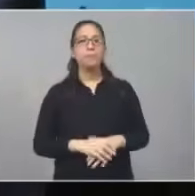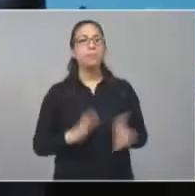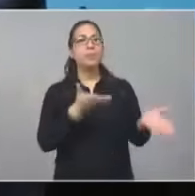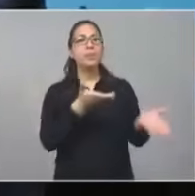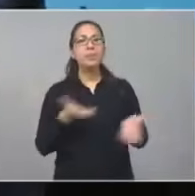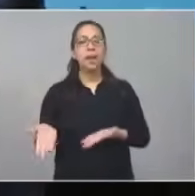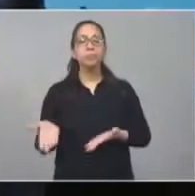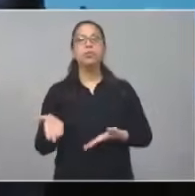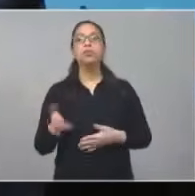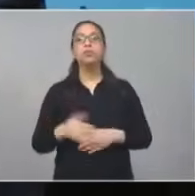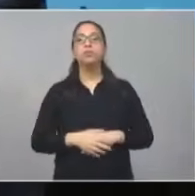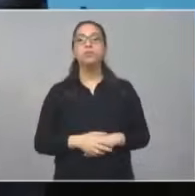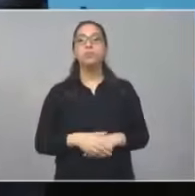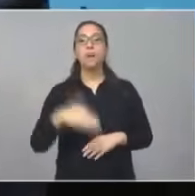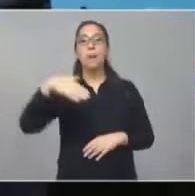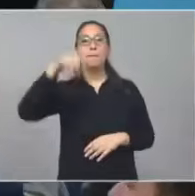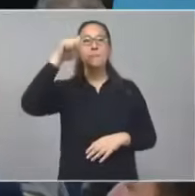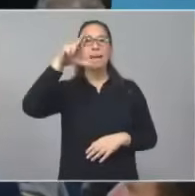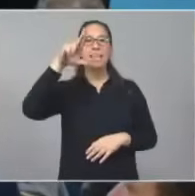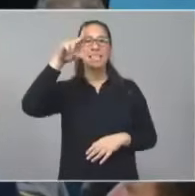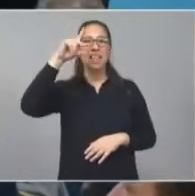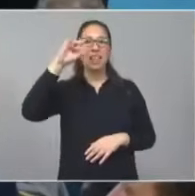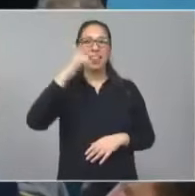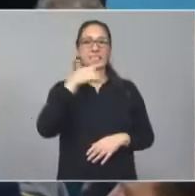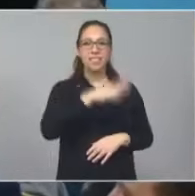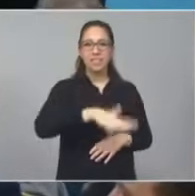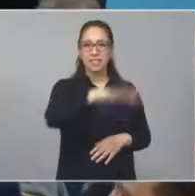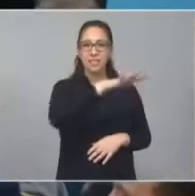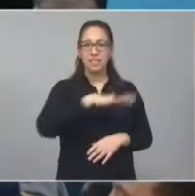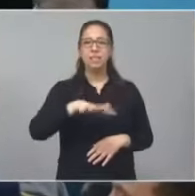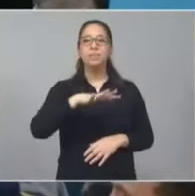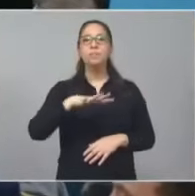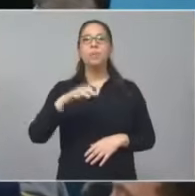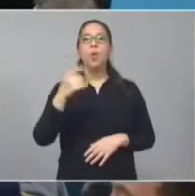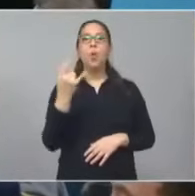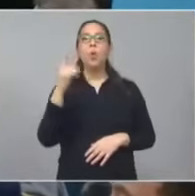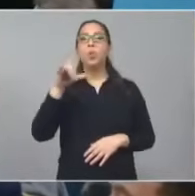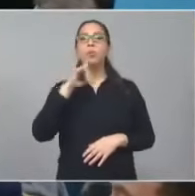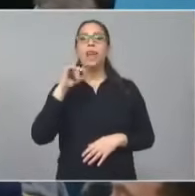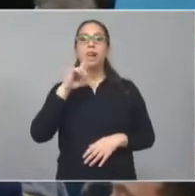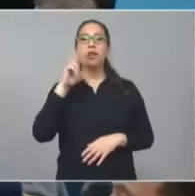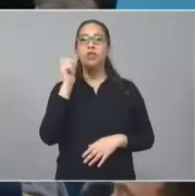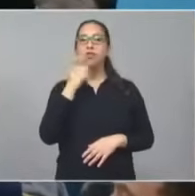Invitamos seguidamente a Mercedes, Juan Ignacio, el Juan y Ustarroz.